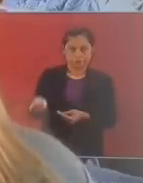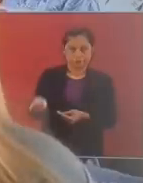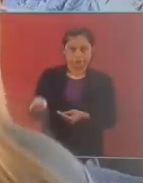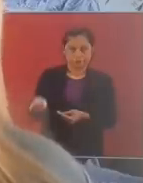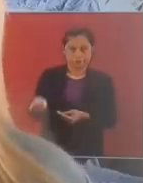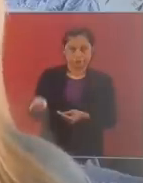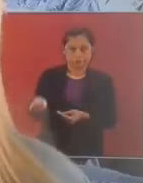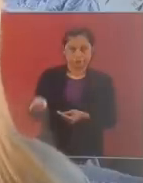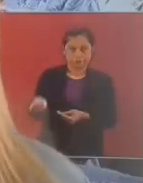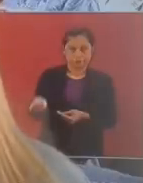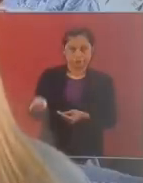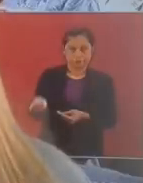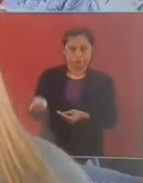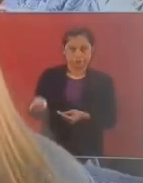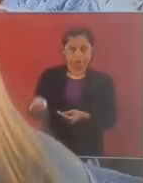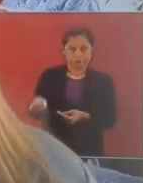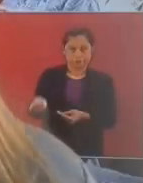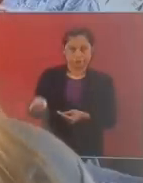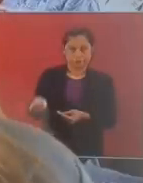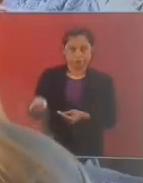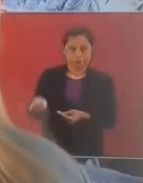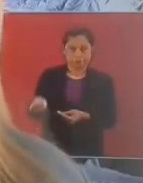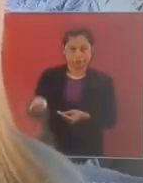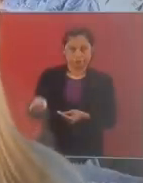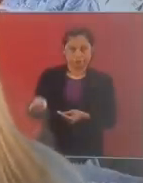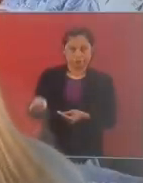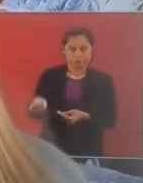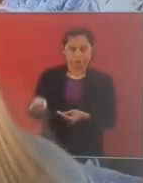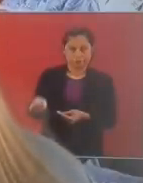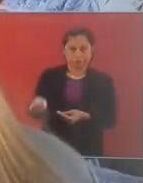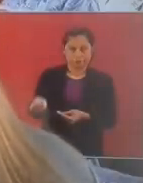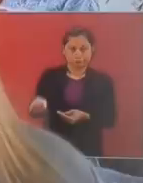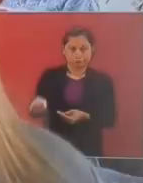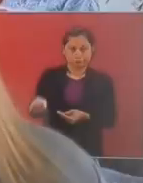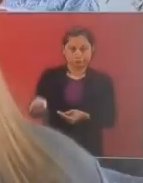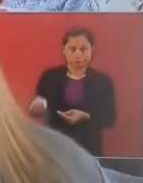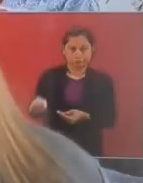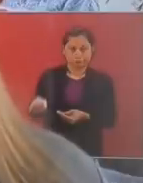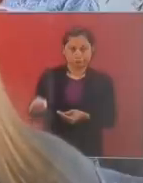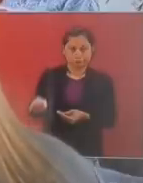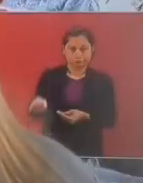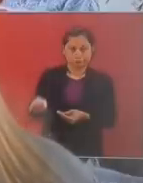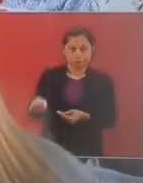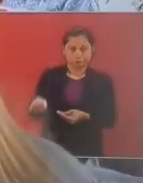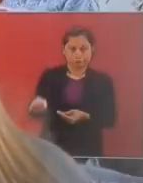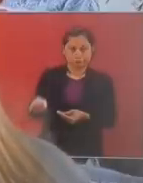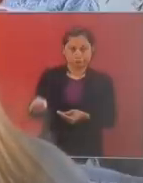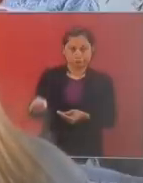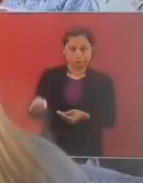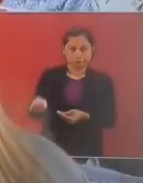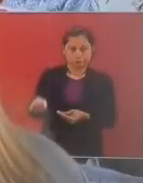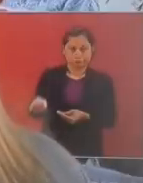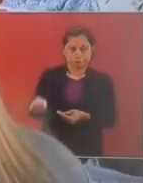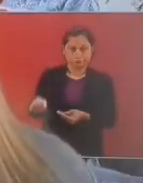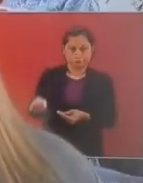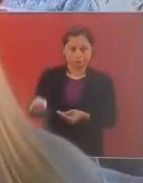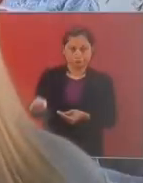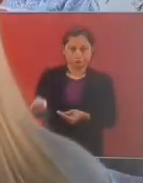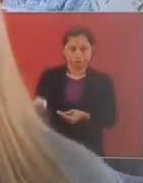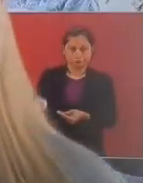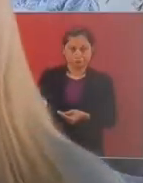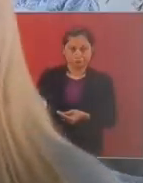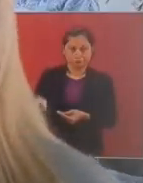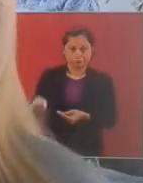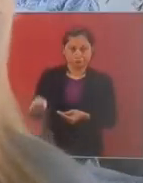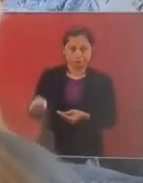Nancy, es que yo tengo 65 años y ya estoy muy grande y esto, lo otro. Sí, pero es que ese apoyo se le va a